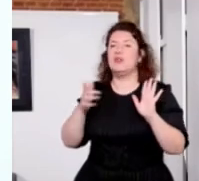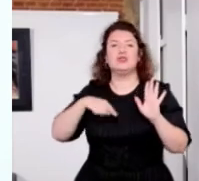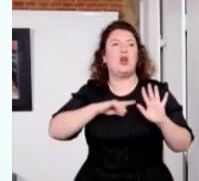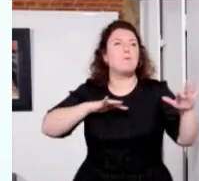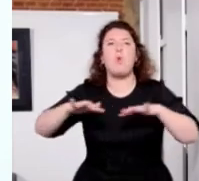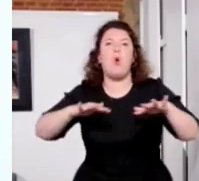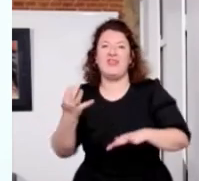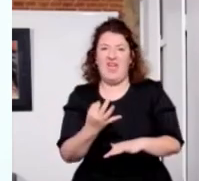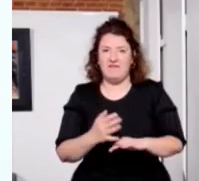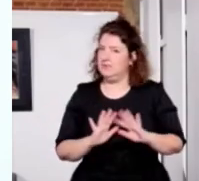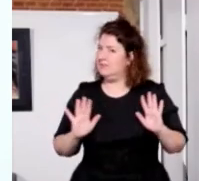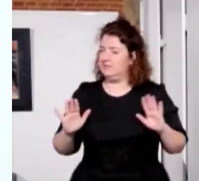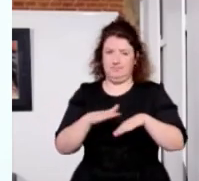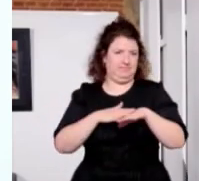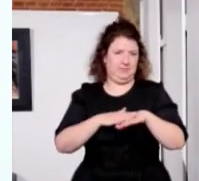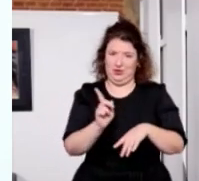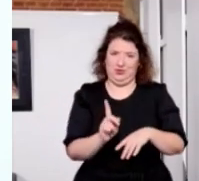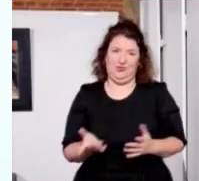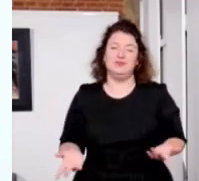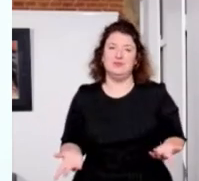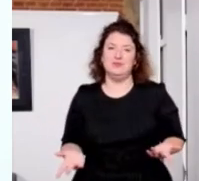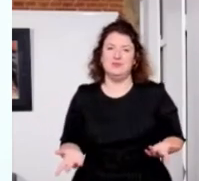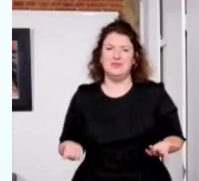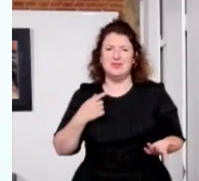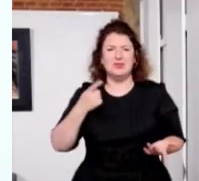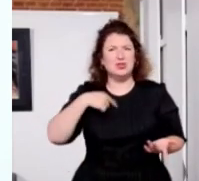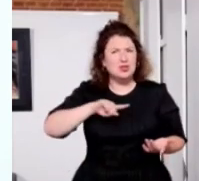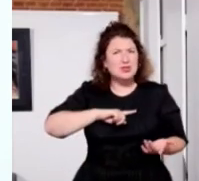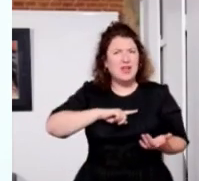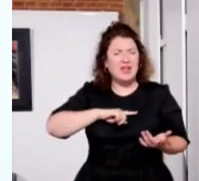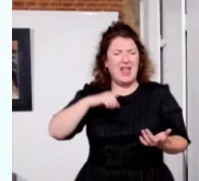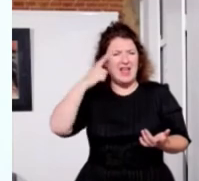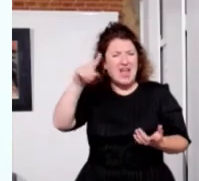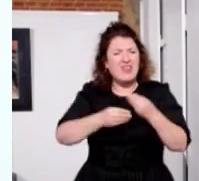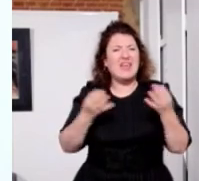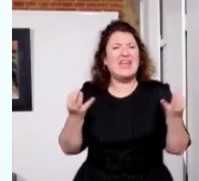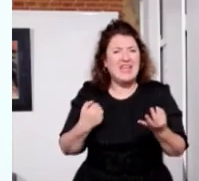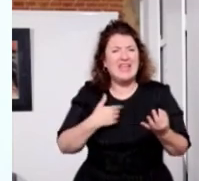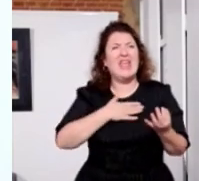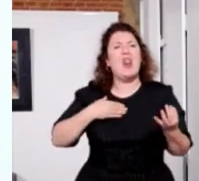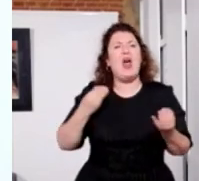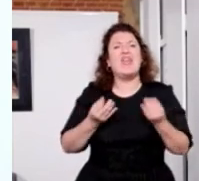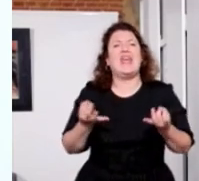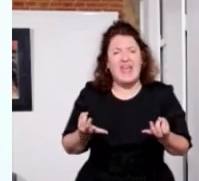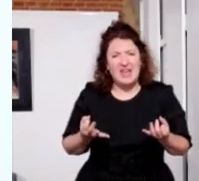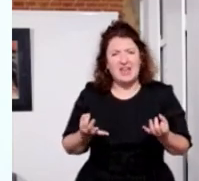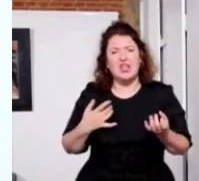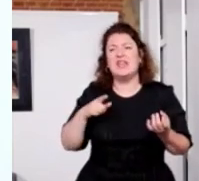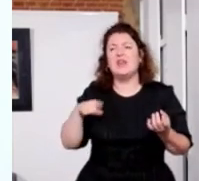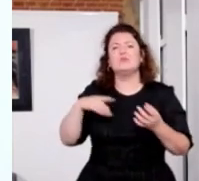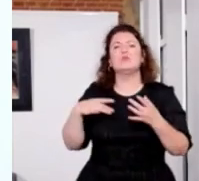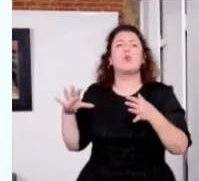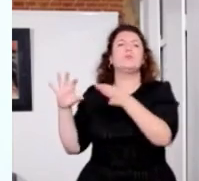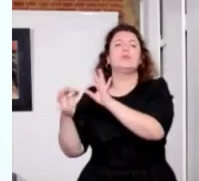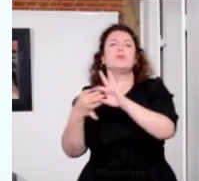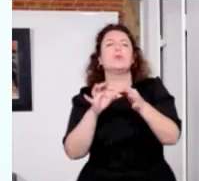movernos. Bueno, no, lo que tenemos que hacer es qué sabemos hacer, qué queremos hacer y con quién queremos hacerlo.